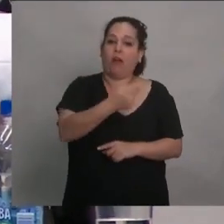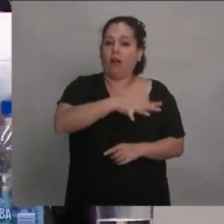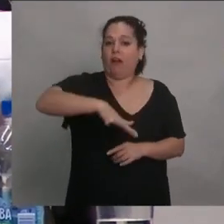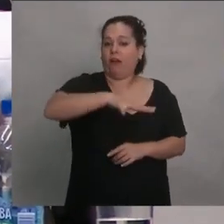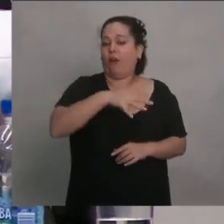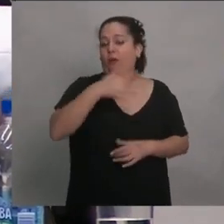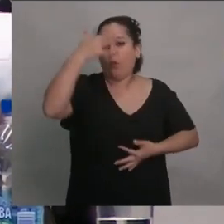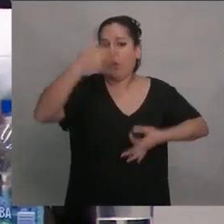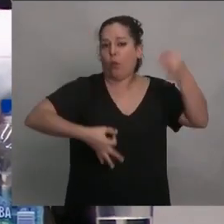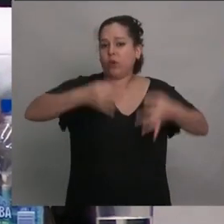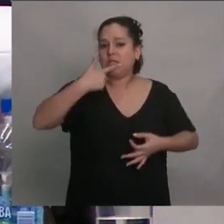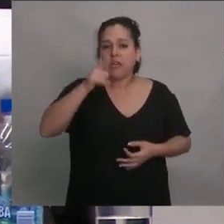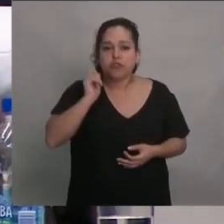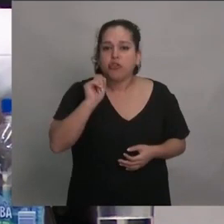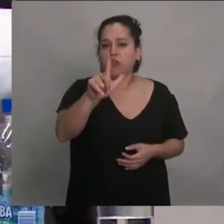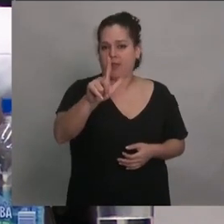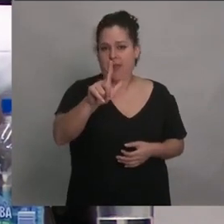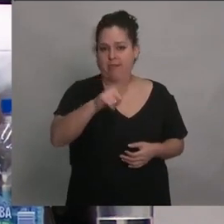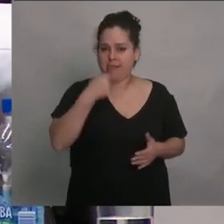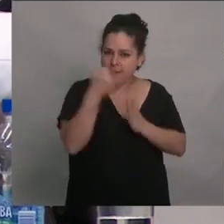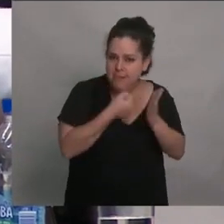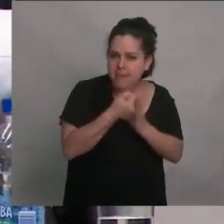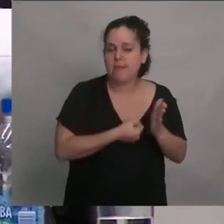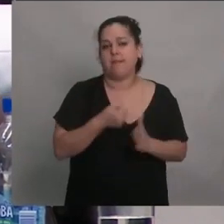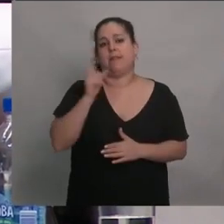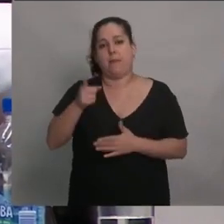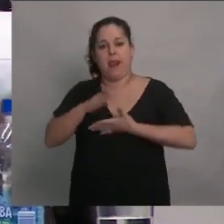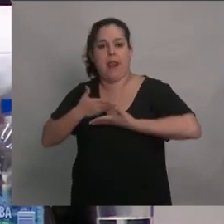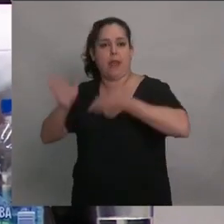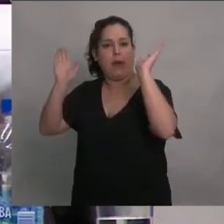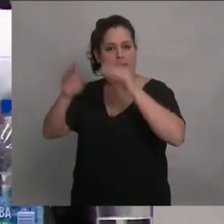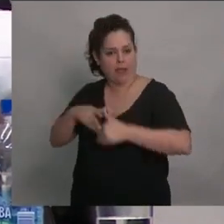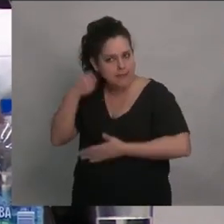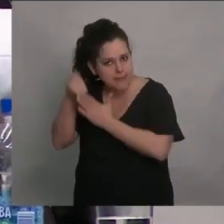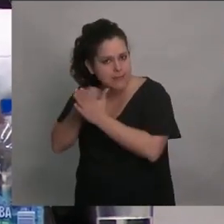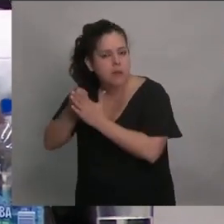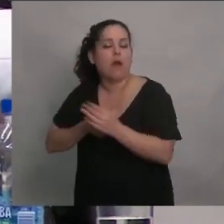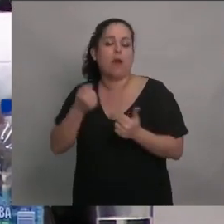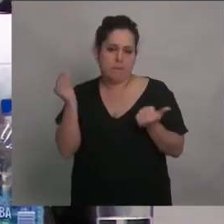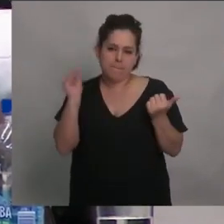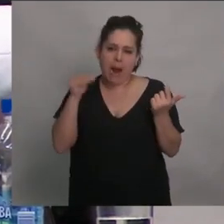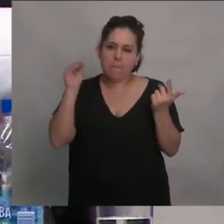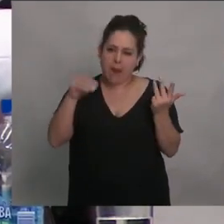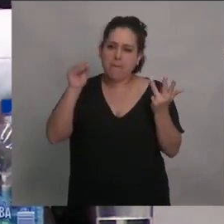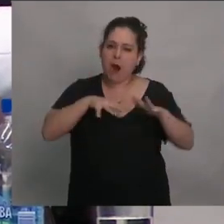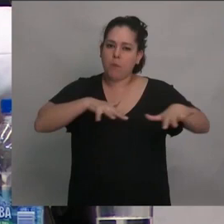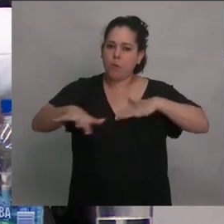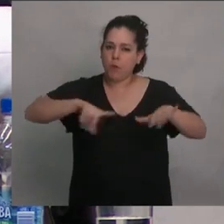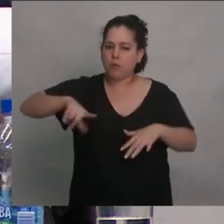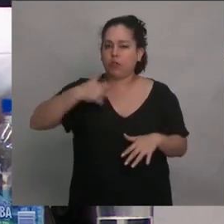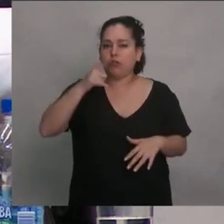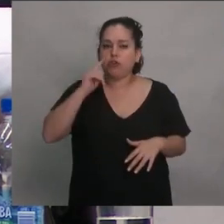justicia social y la libertad. Y eso nos unió con otras demandas y otros movimientos sociales. O sea,